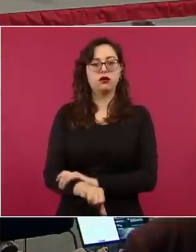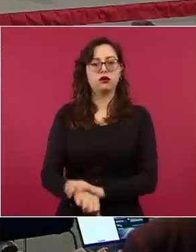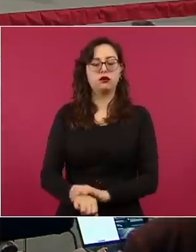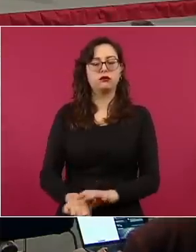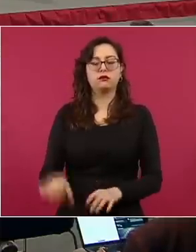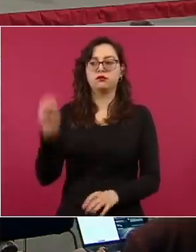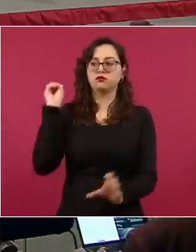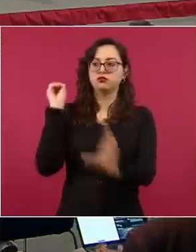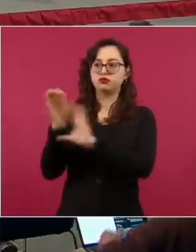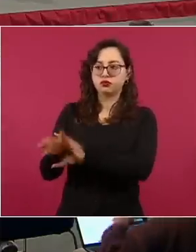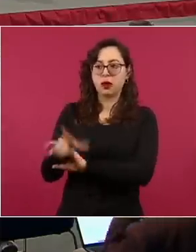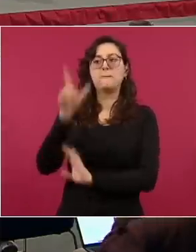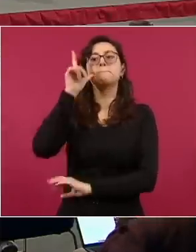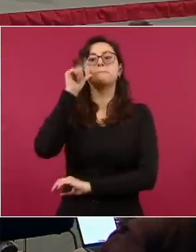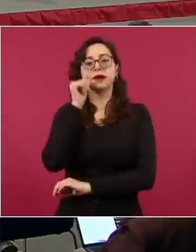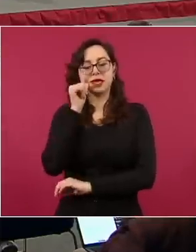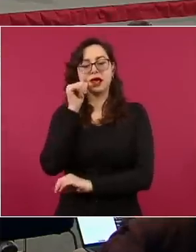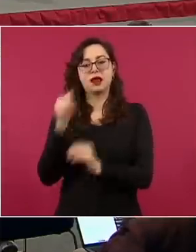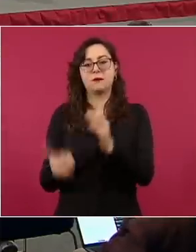comunicación.